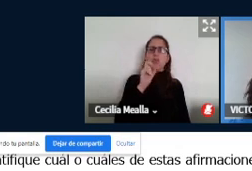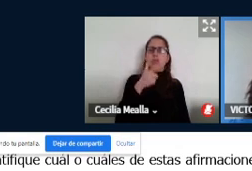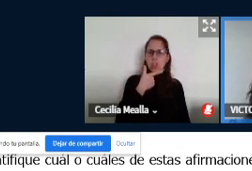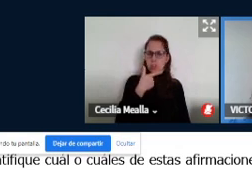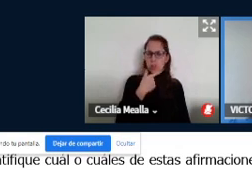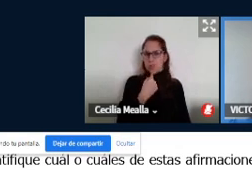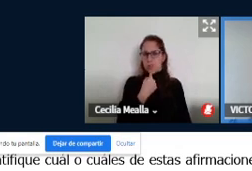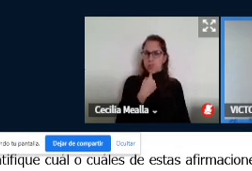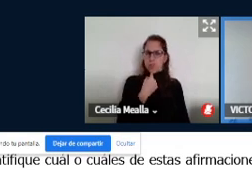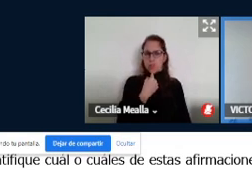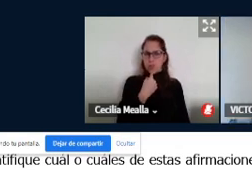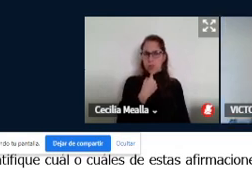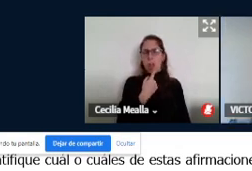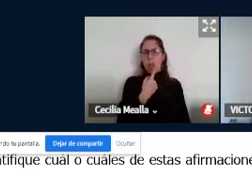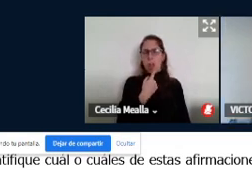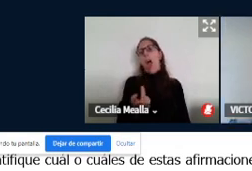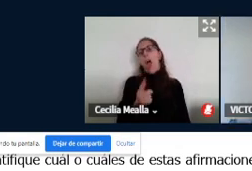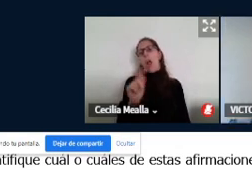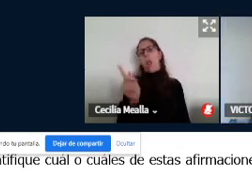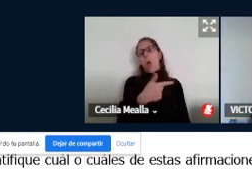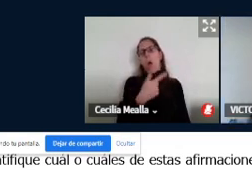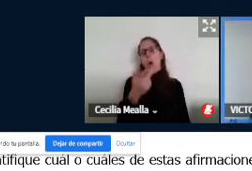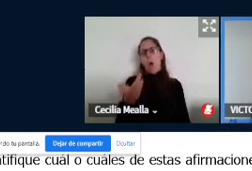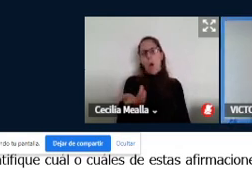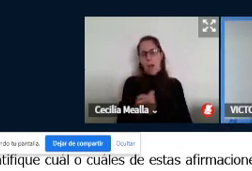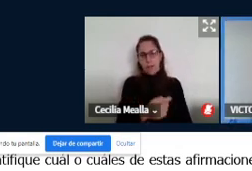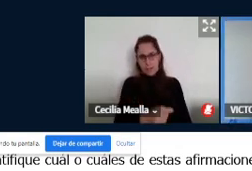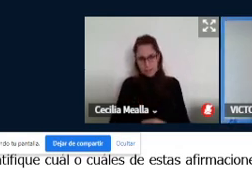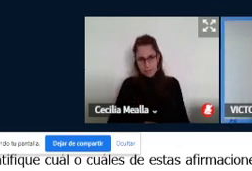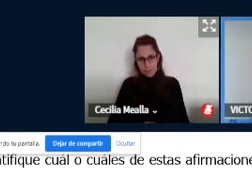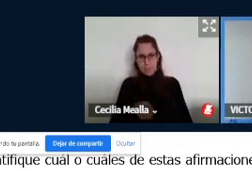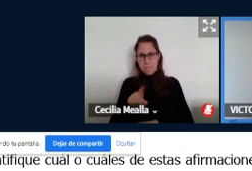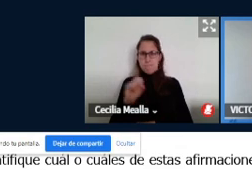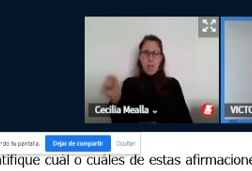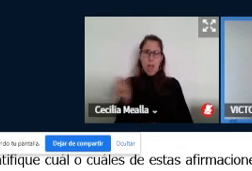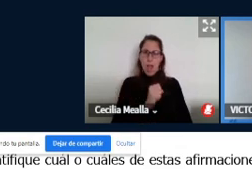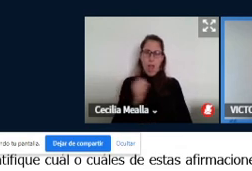Fibroblastos, ¿a qué tejido Ahí dicen que eso es maldad pura porque es tejido conectivo.